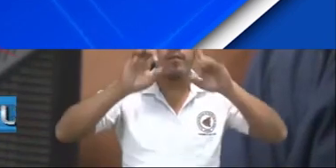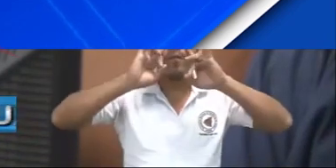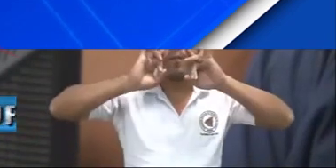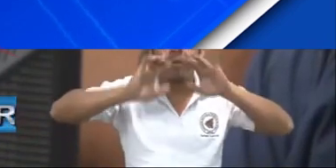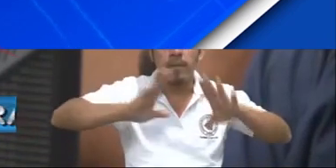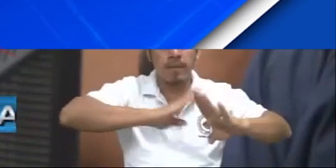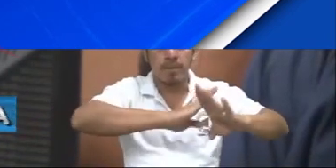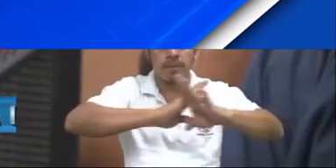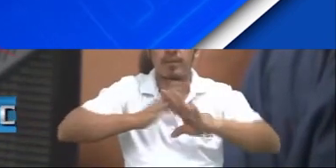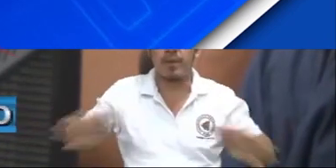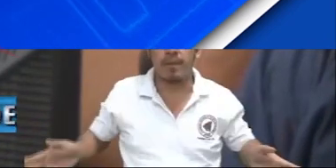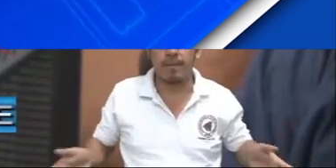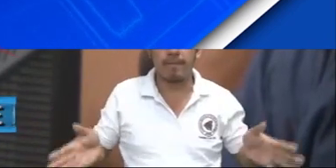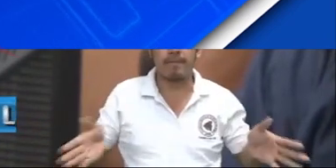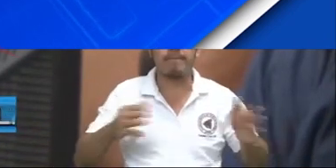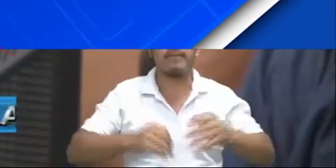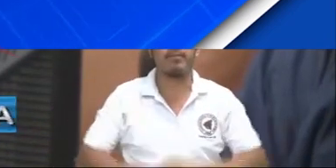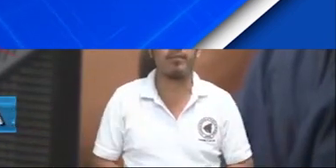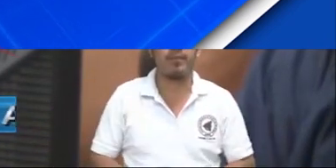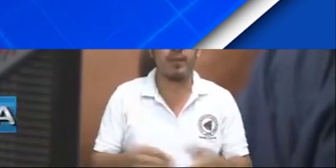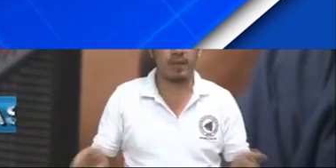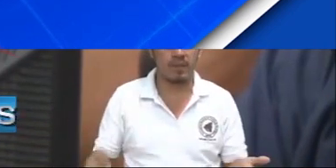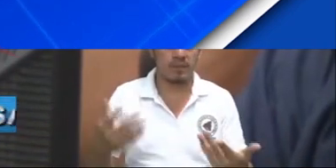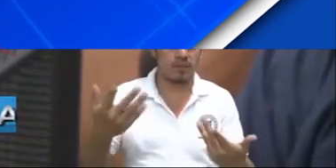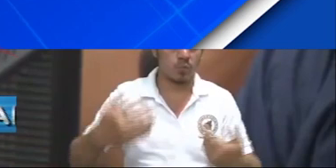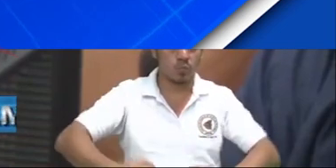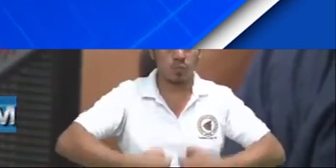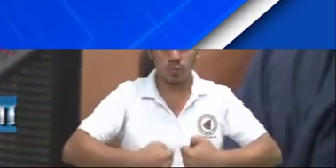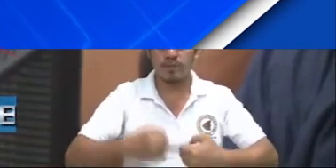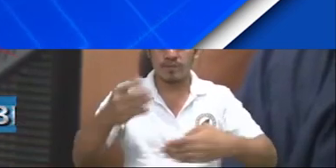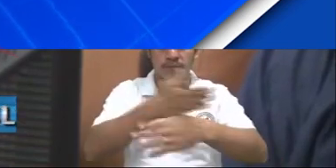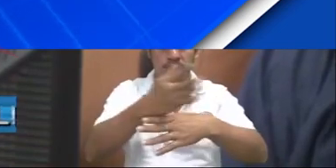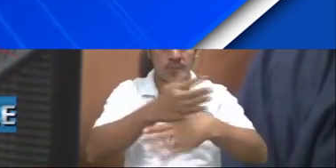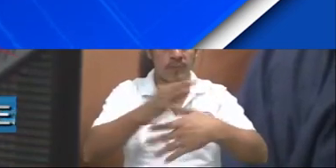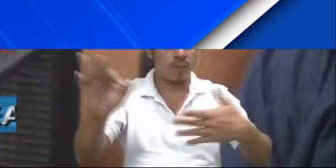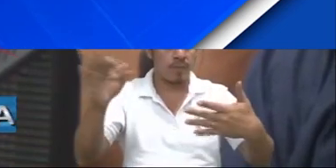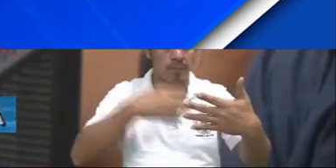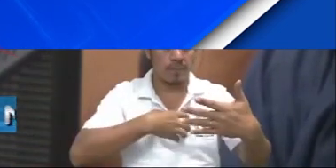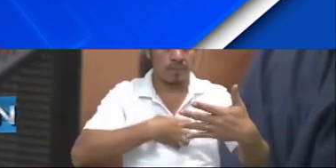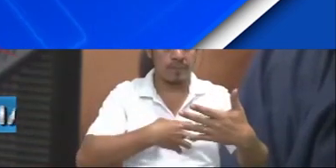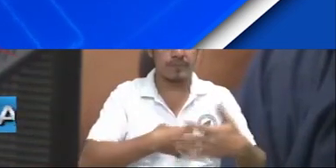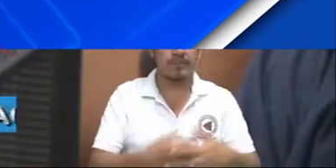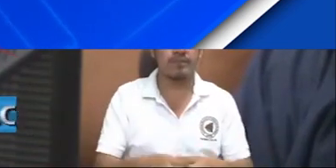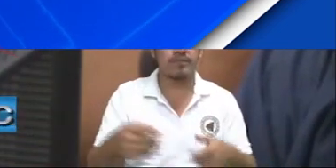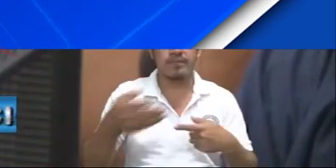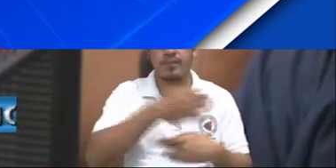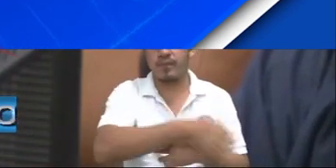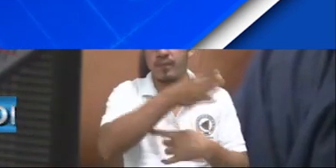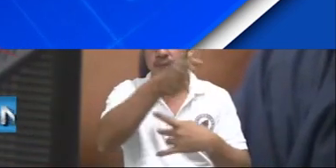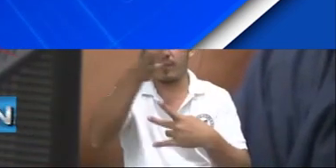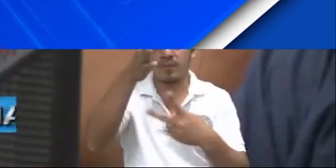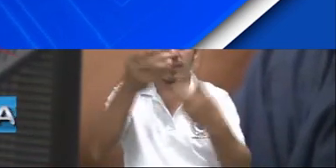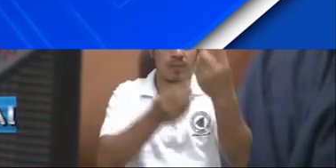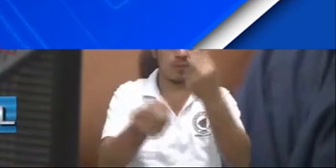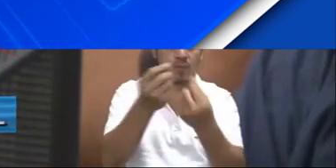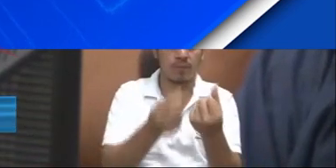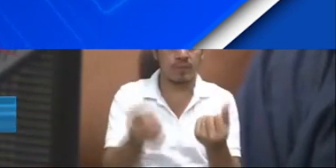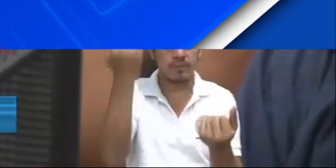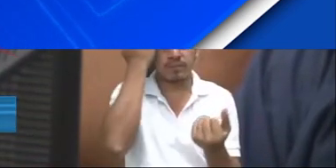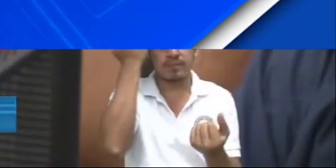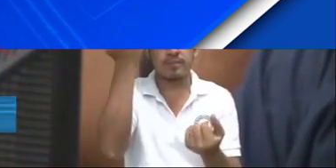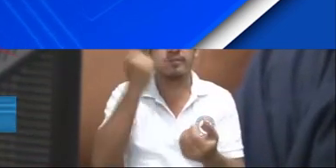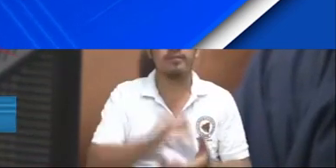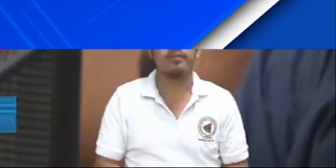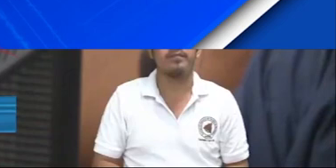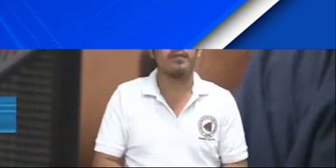proteger, fomentar, promover las formas de propiedad y de gestión económica